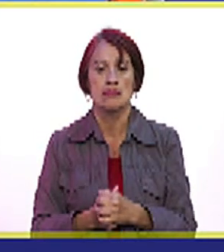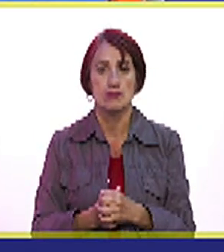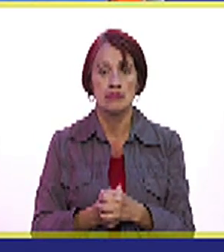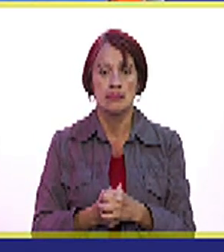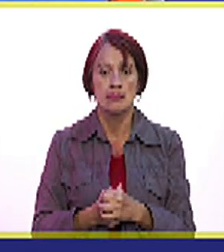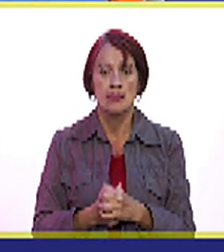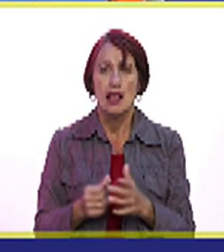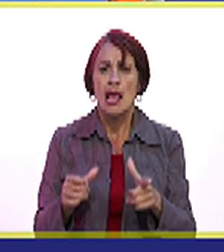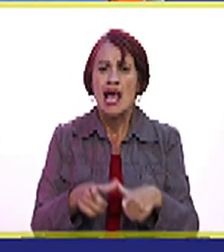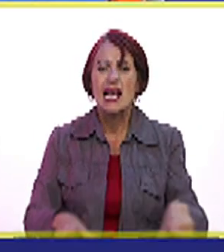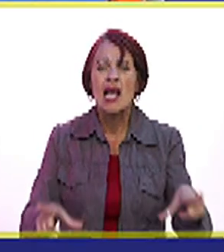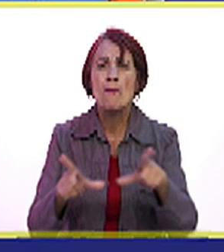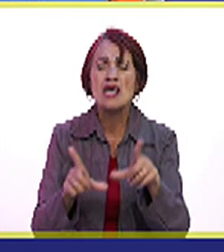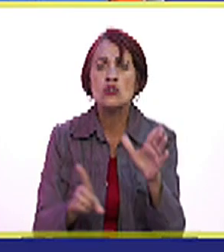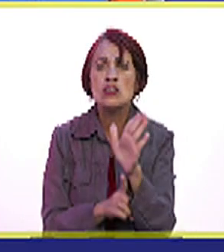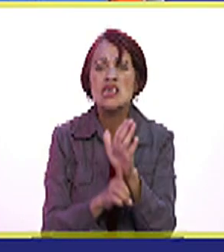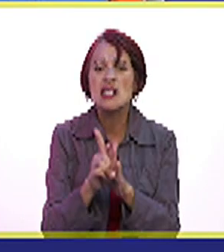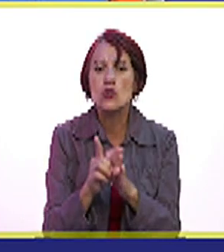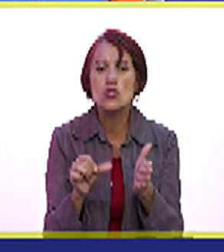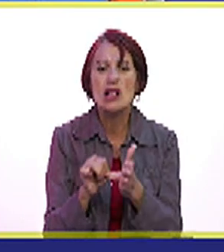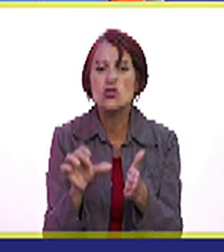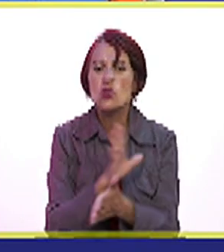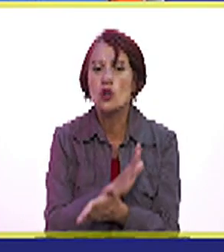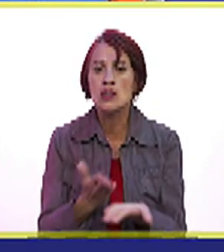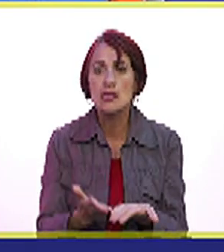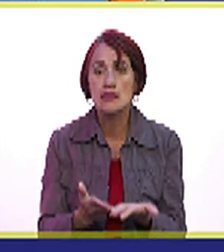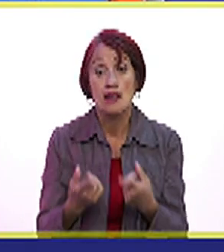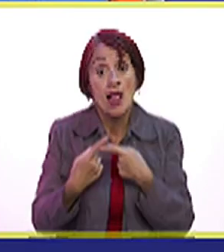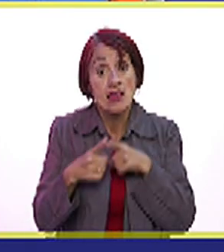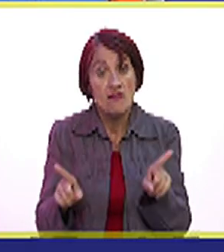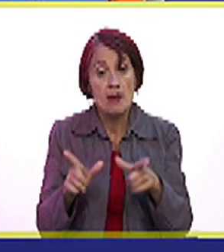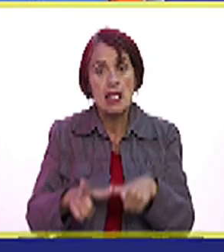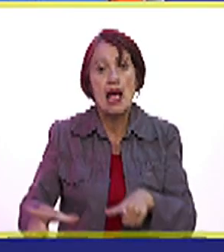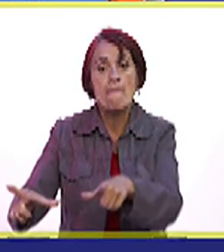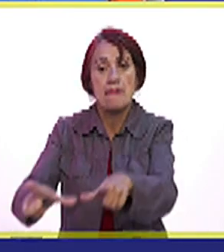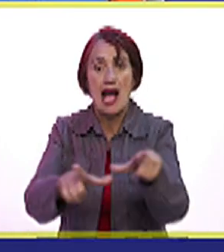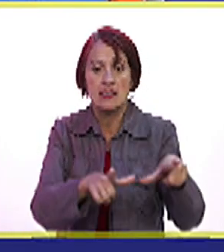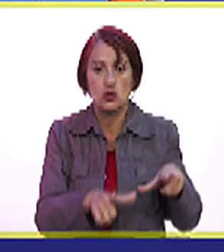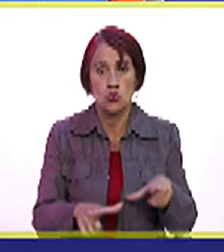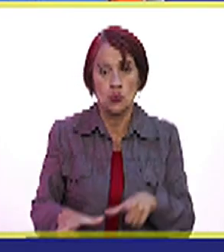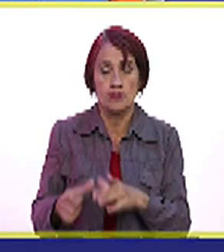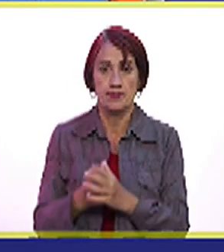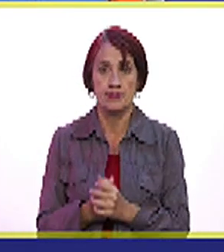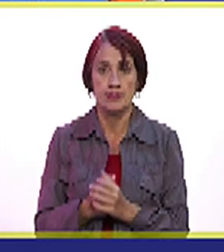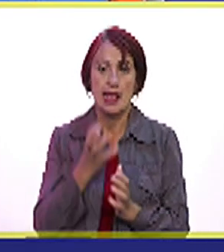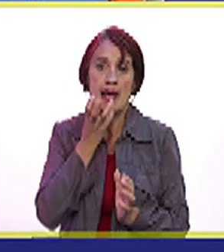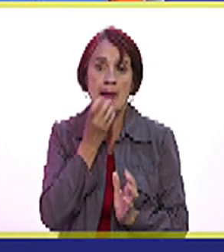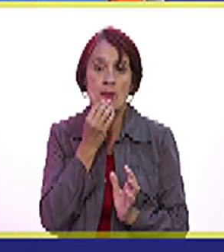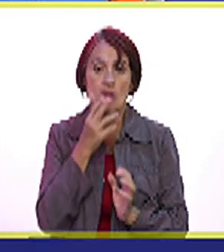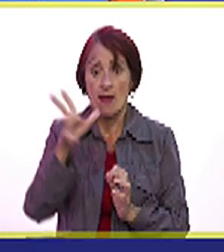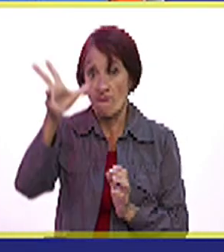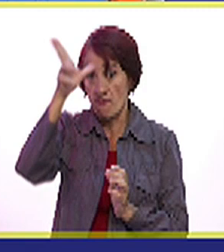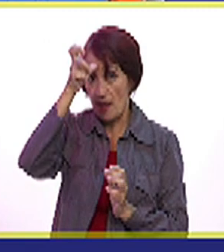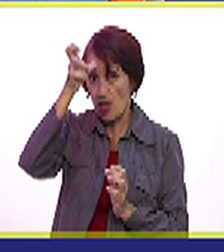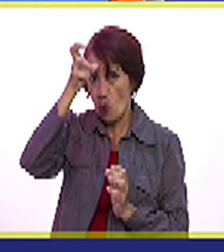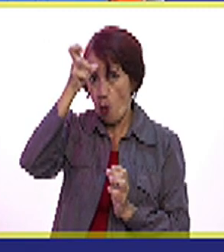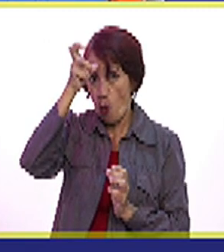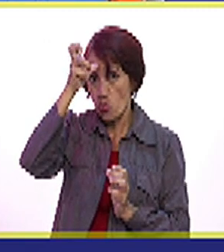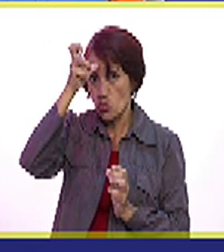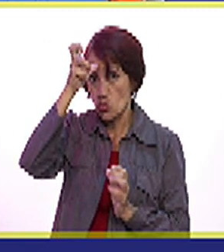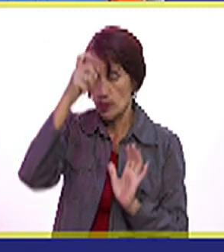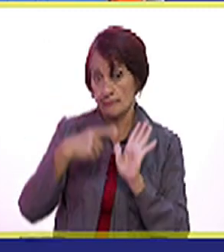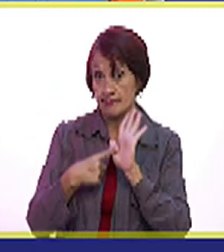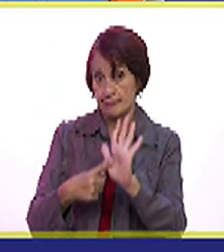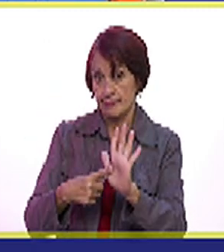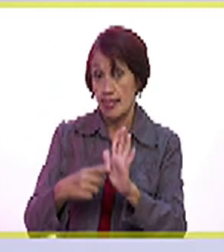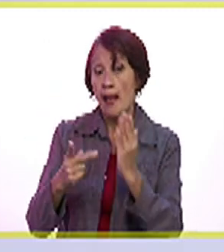¿En qué espacio se desarrolla este plan? En diferentes espacios naturales. Por ejemplo, si estamos en Falcón, el plan se va a desarrollar en el